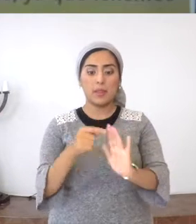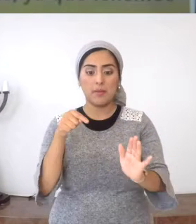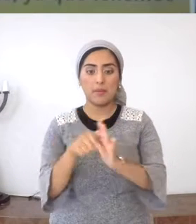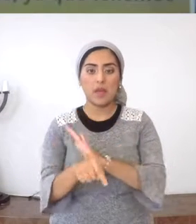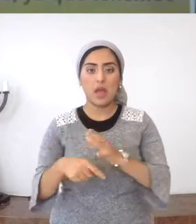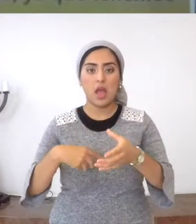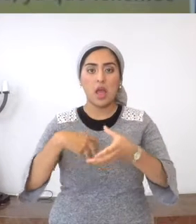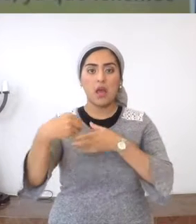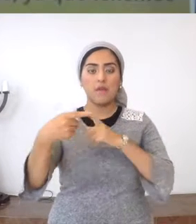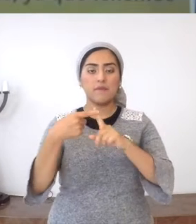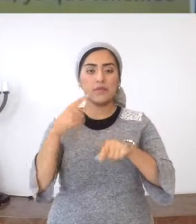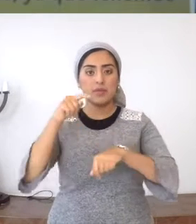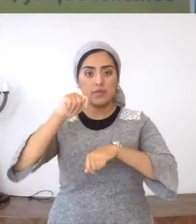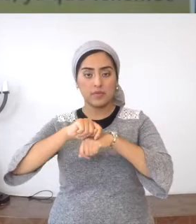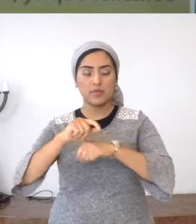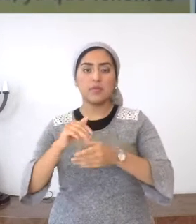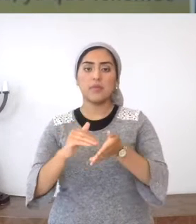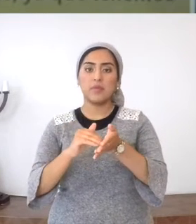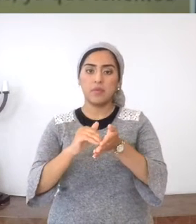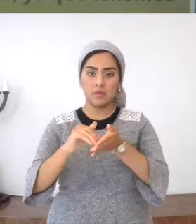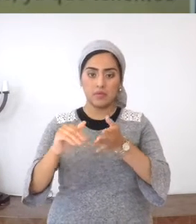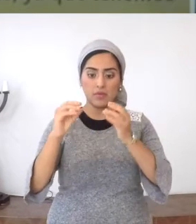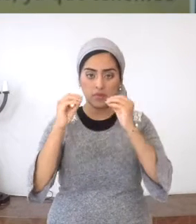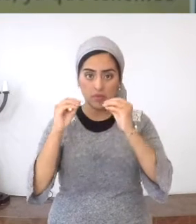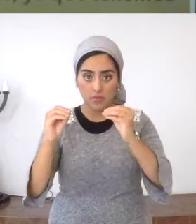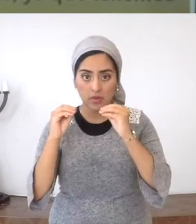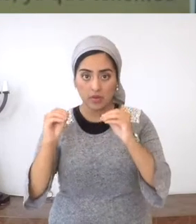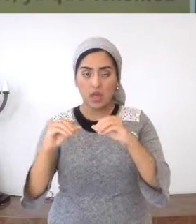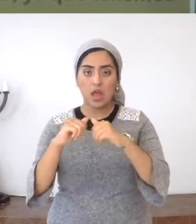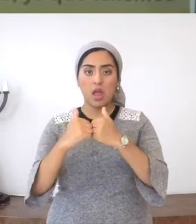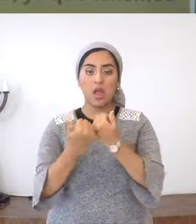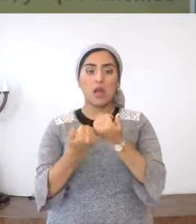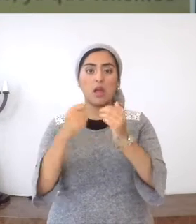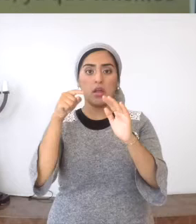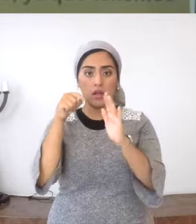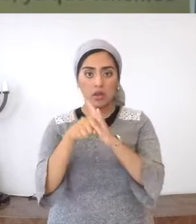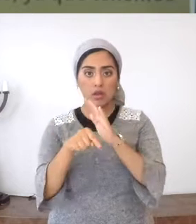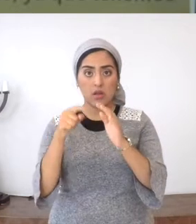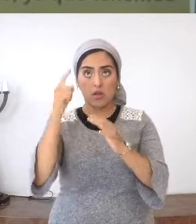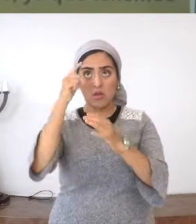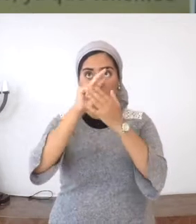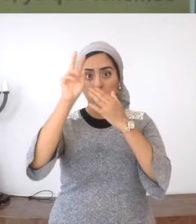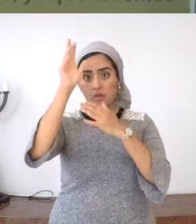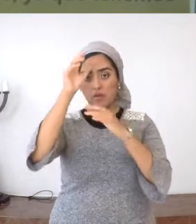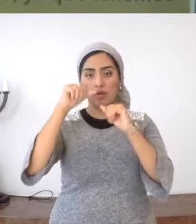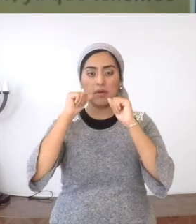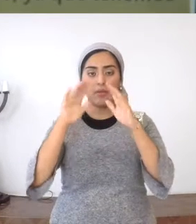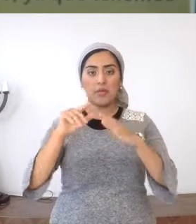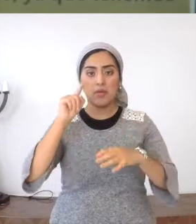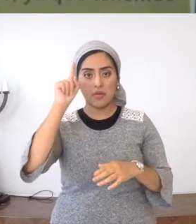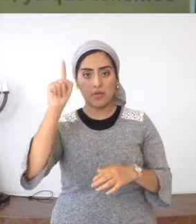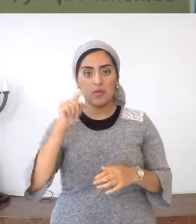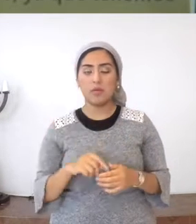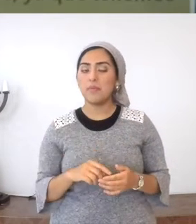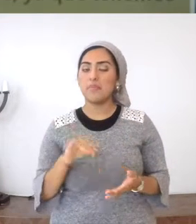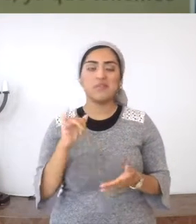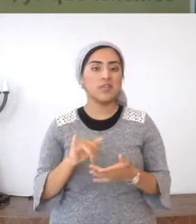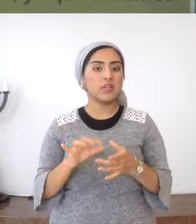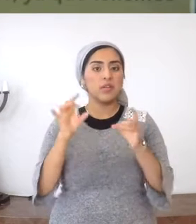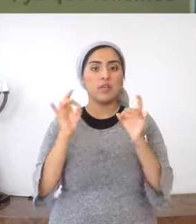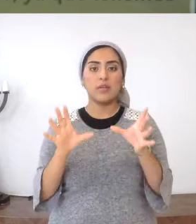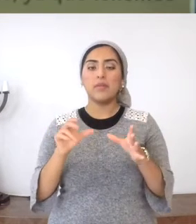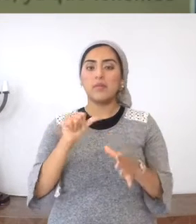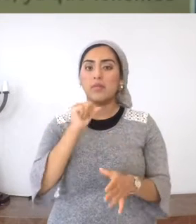que tenemos Prohibido sacrificar Afuera Del patio del templo Está permitido Instruirlos Y enseñarles Cómo sacrificar Al Todopoderoso